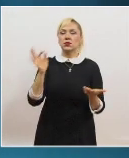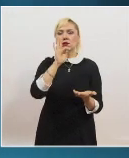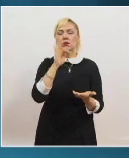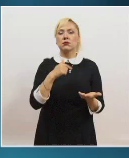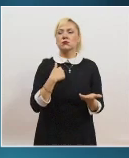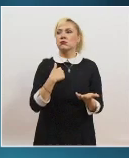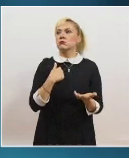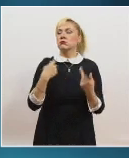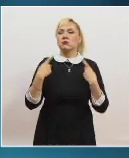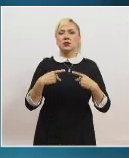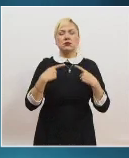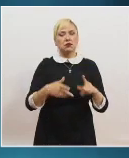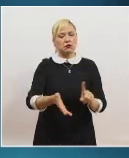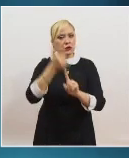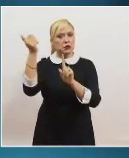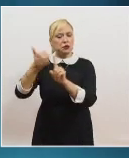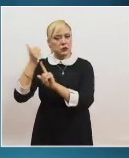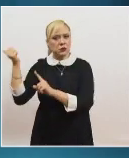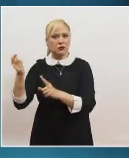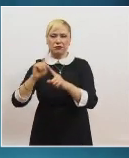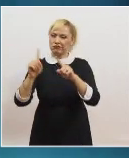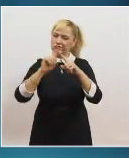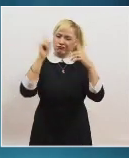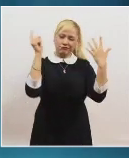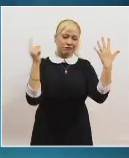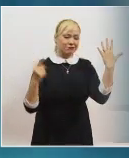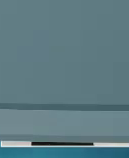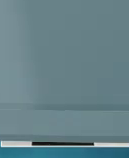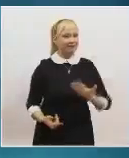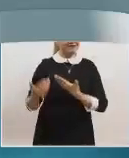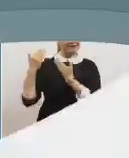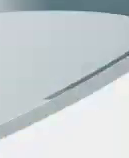de personas, entre otros temas.